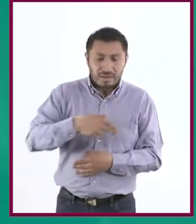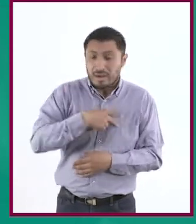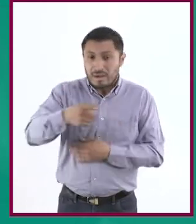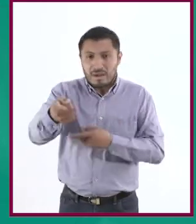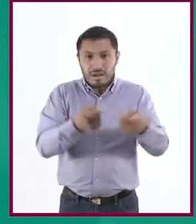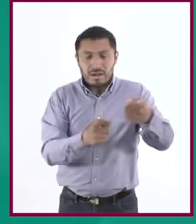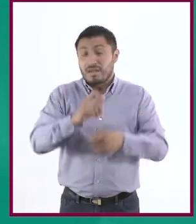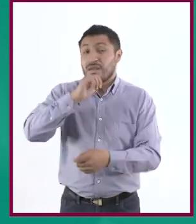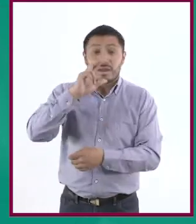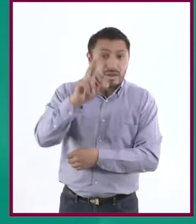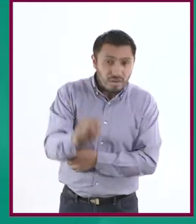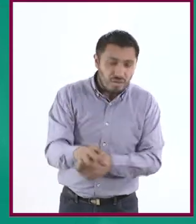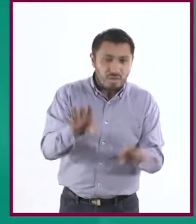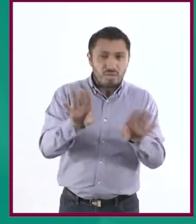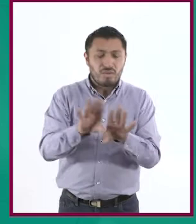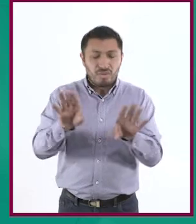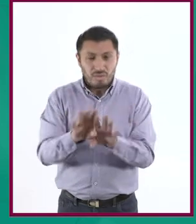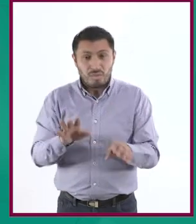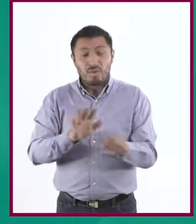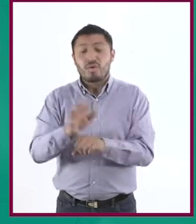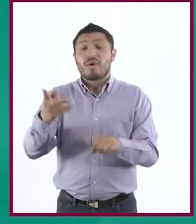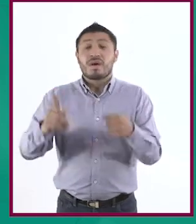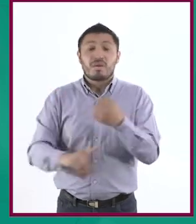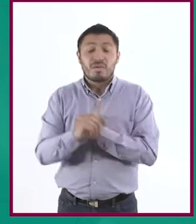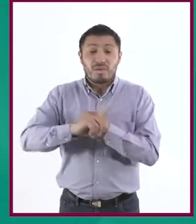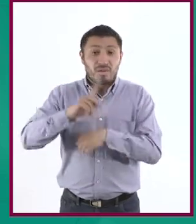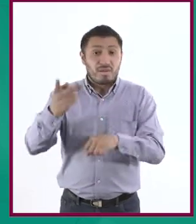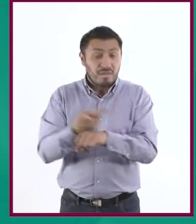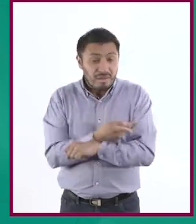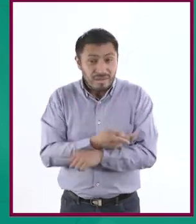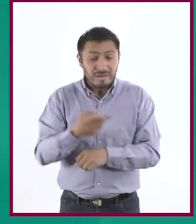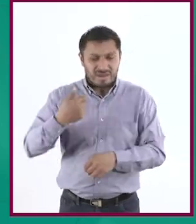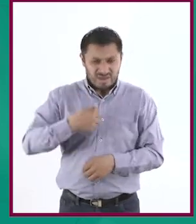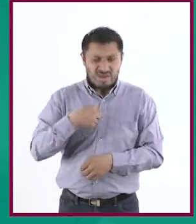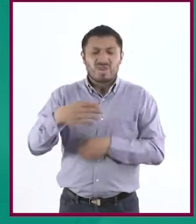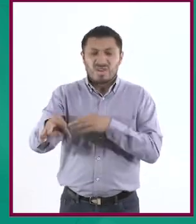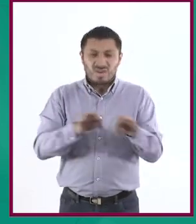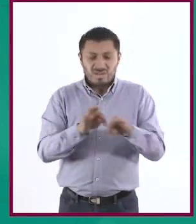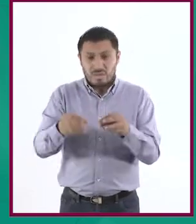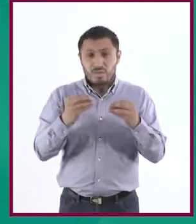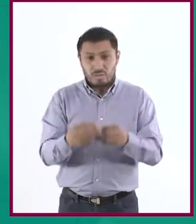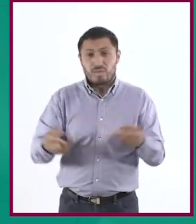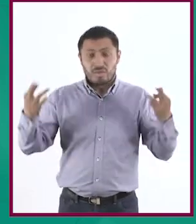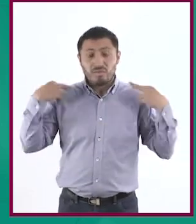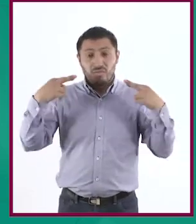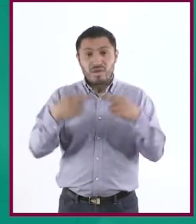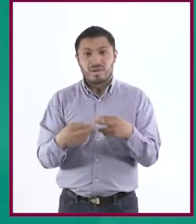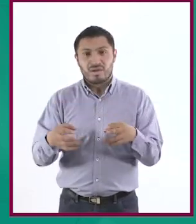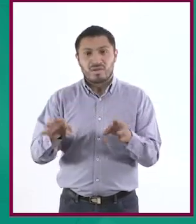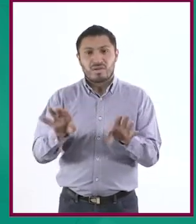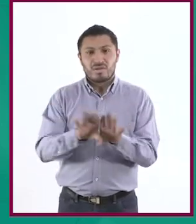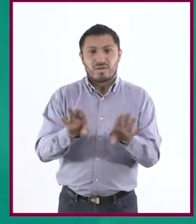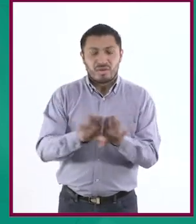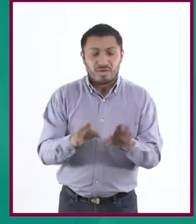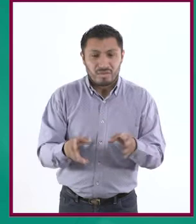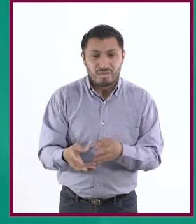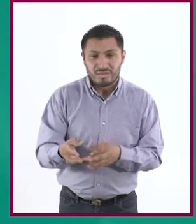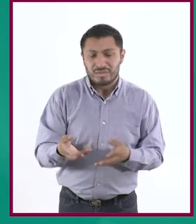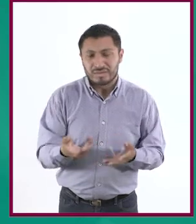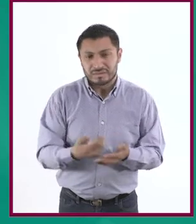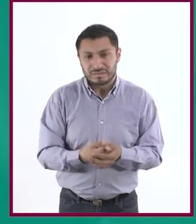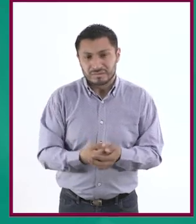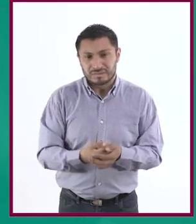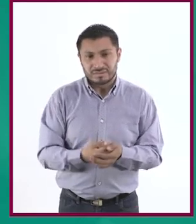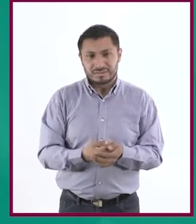controlamos tanto los efectos que pueda haber. Yo he trabajado mucho el caso del maíz en México, que pues es nuestro alimento principal,